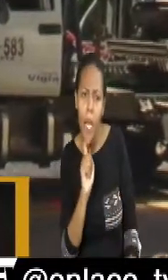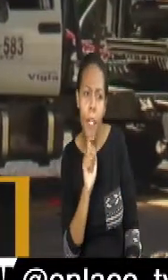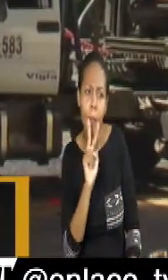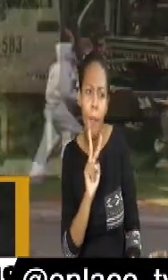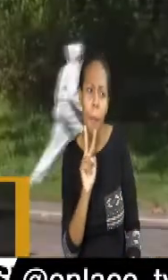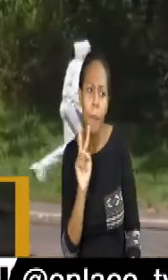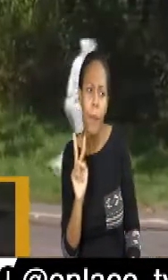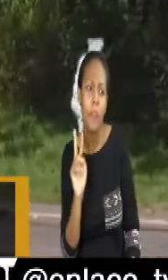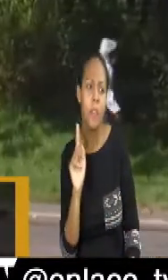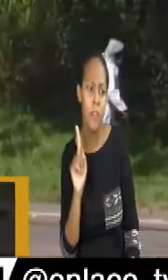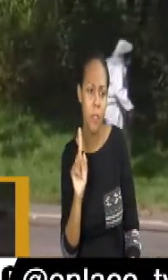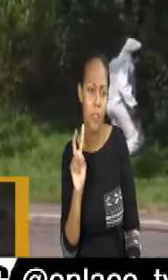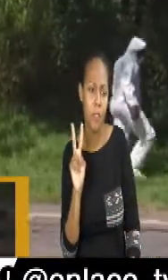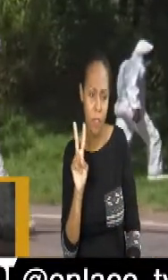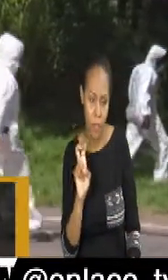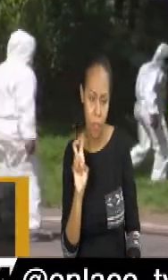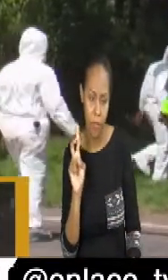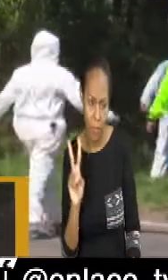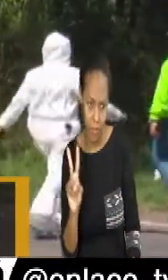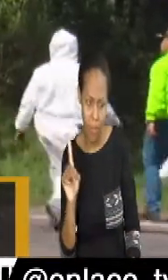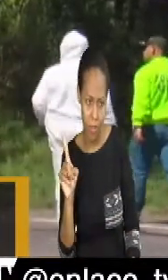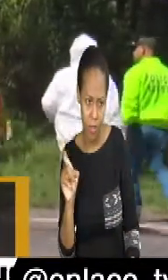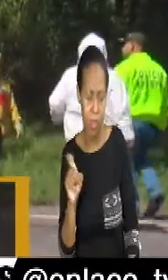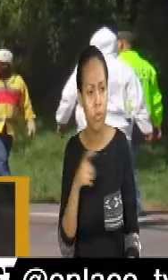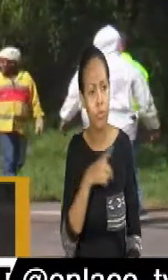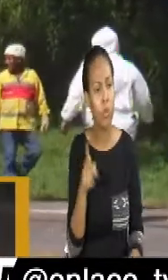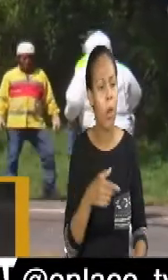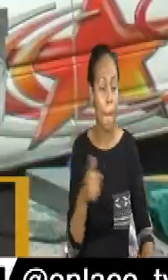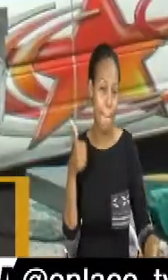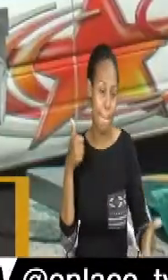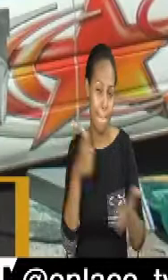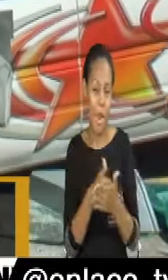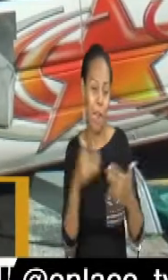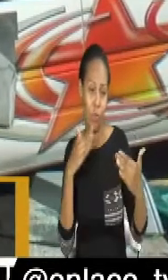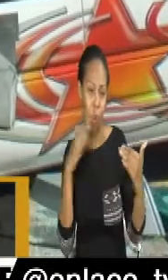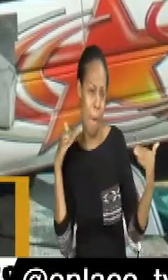XBB726, que chocó casi de frente contra una tractomula niñera de placas